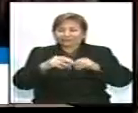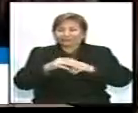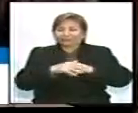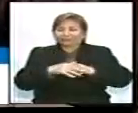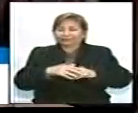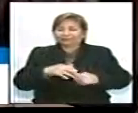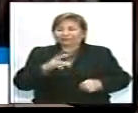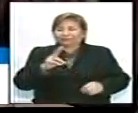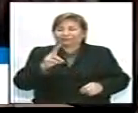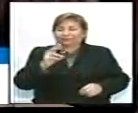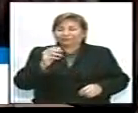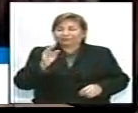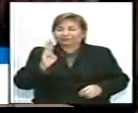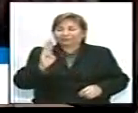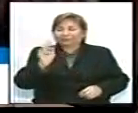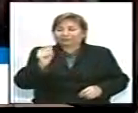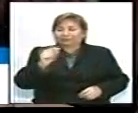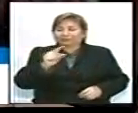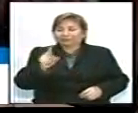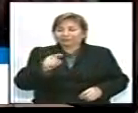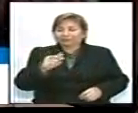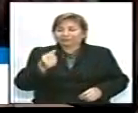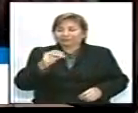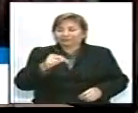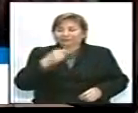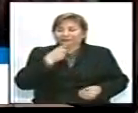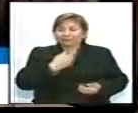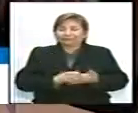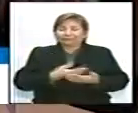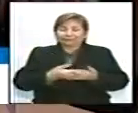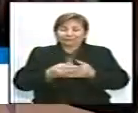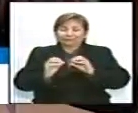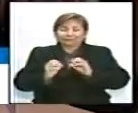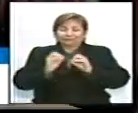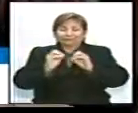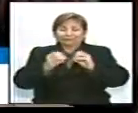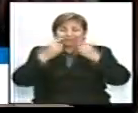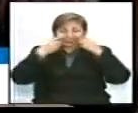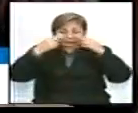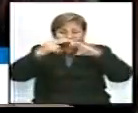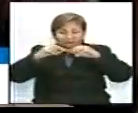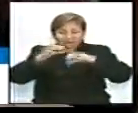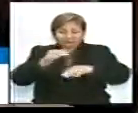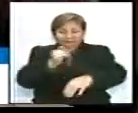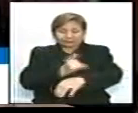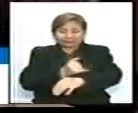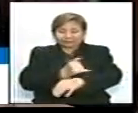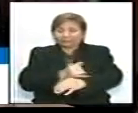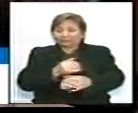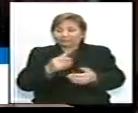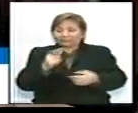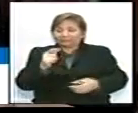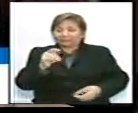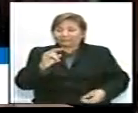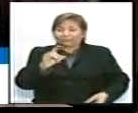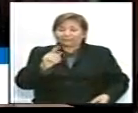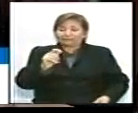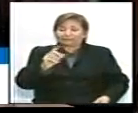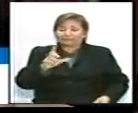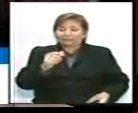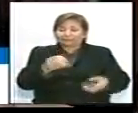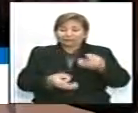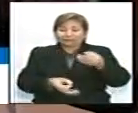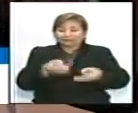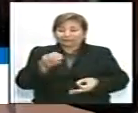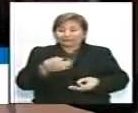de apellido Bazán. Porque esto ha puesto al descubierto que las instituciones tutelares de la persecución de la justicia,